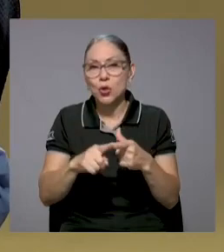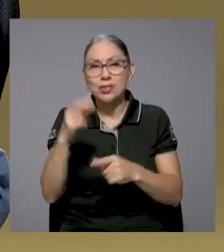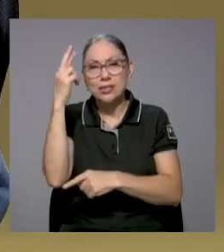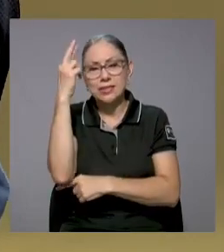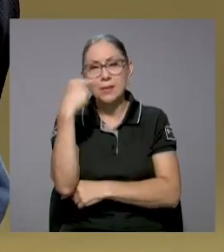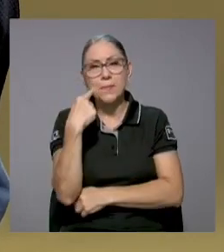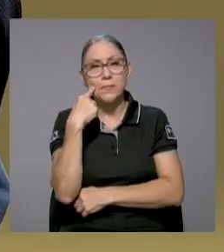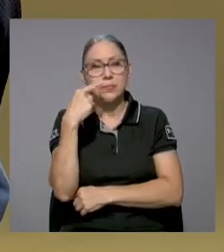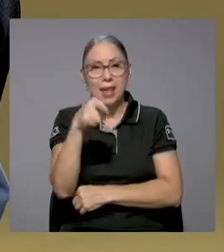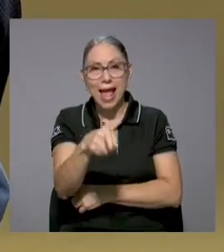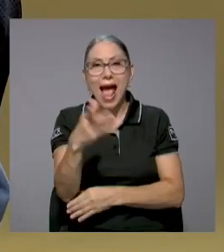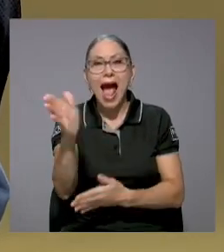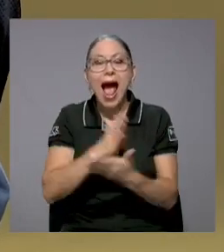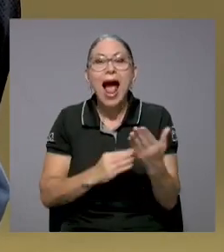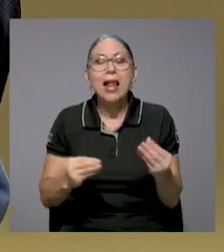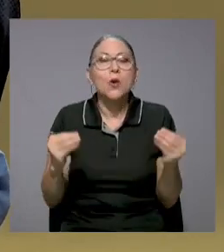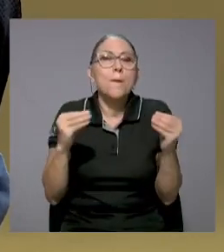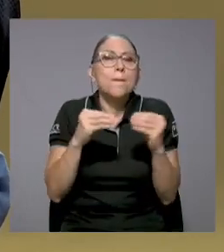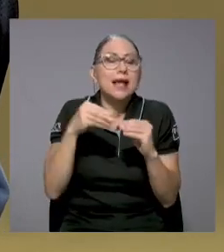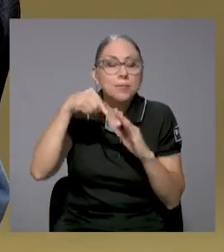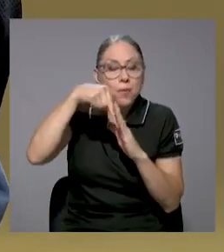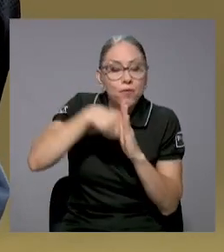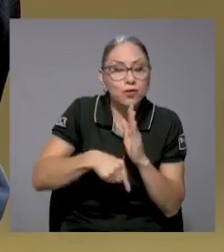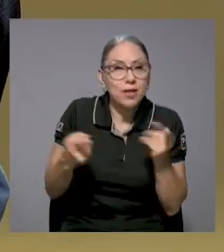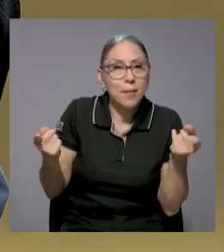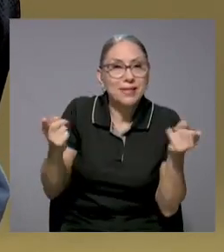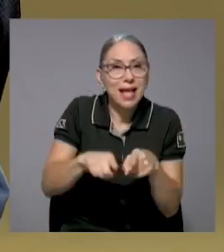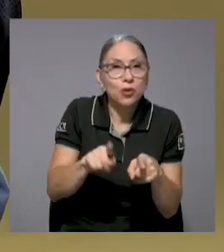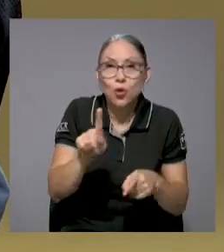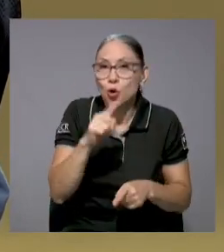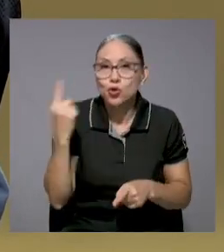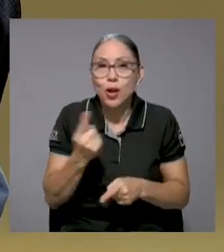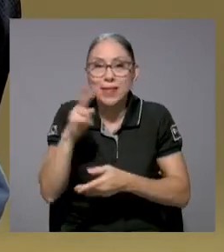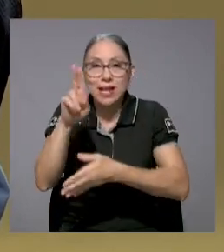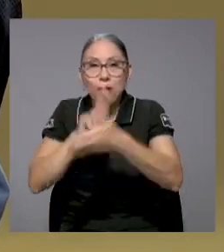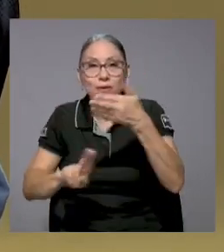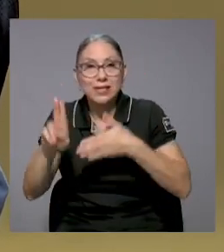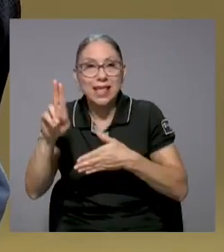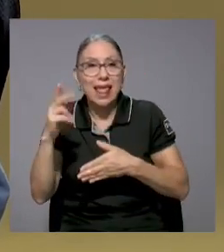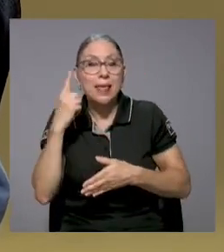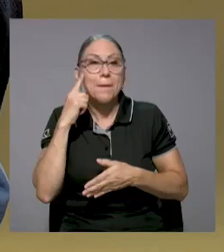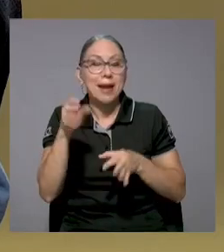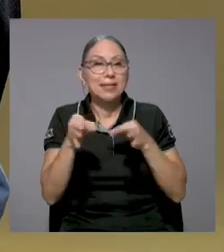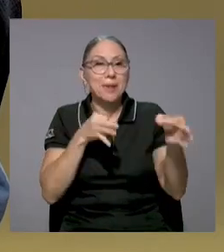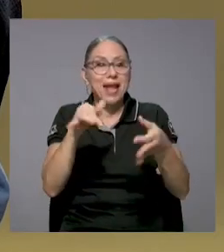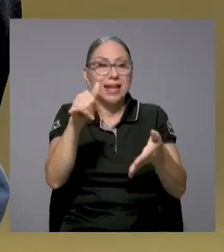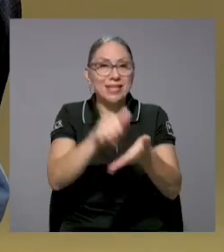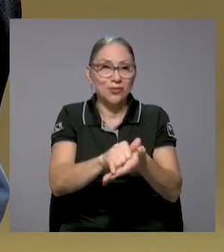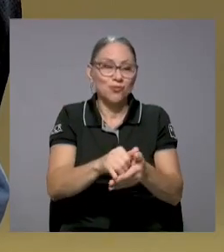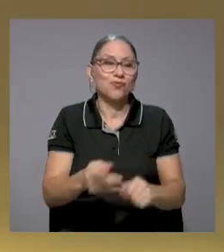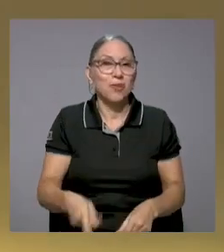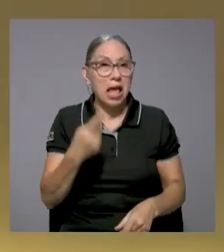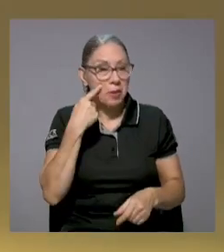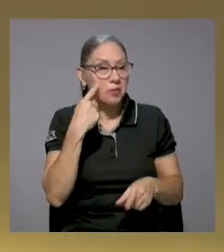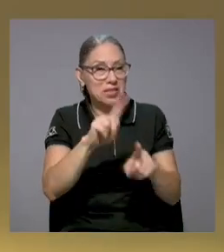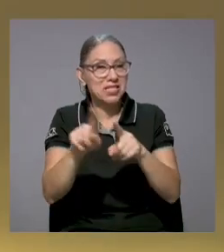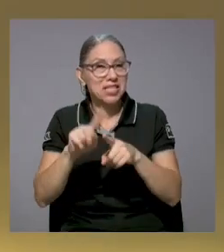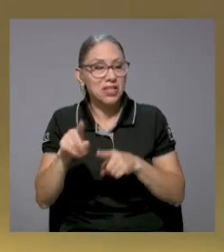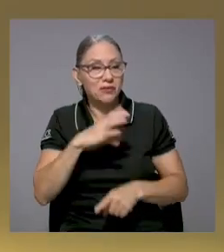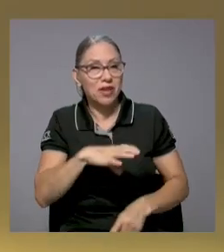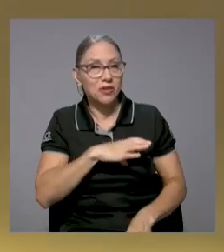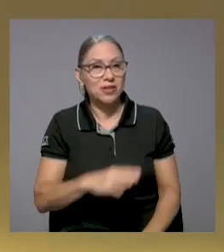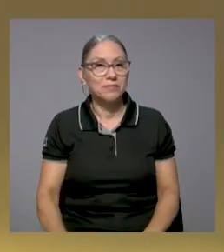del contexto propio institucional de cada universidad debe estar sucediendo para explicar esto, y ahí Marcela, revisamos distintos factores. Vamos a